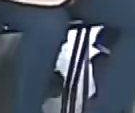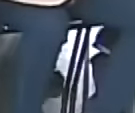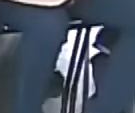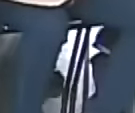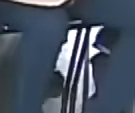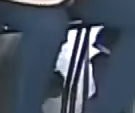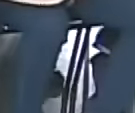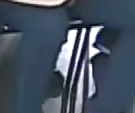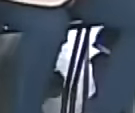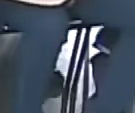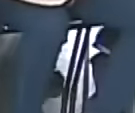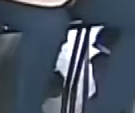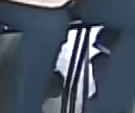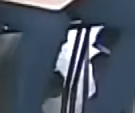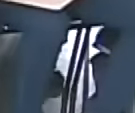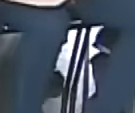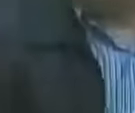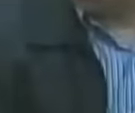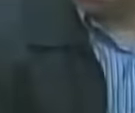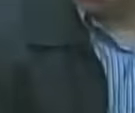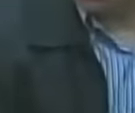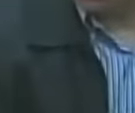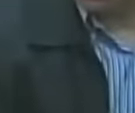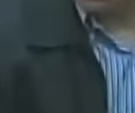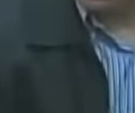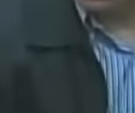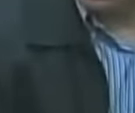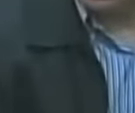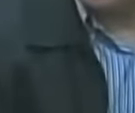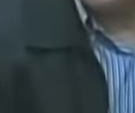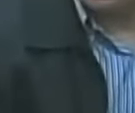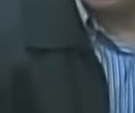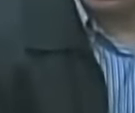más nunca volverán, como harán con el pueblo de Venezuela.